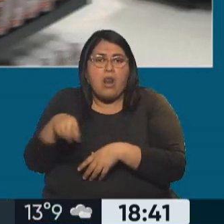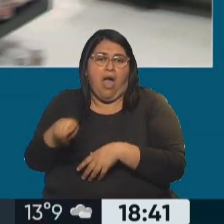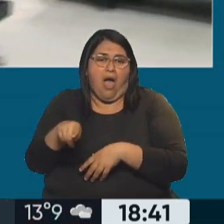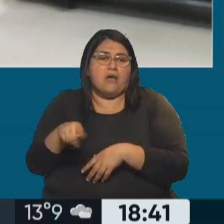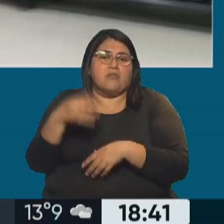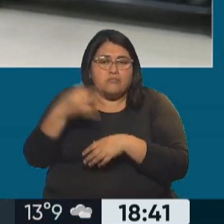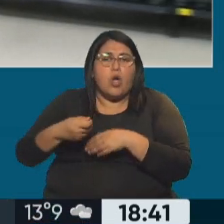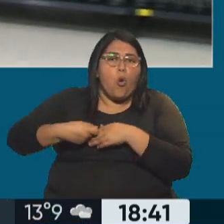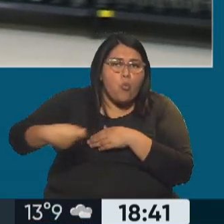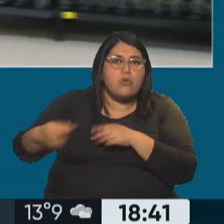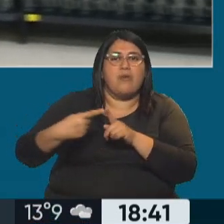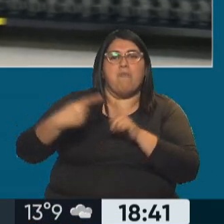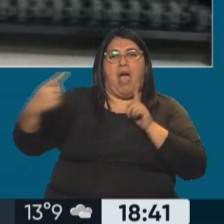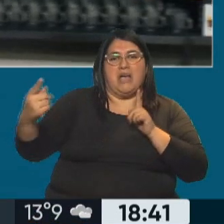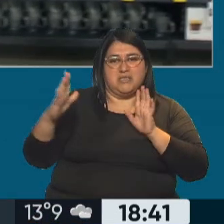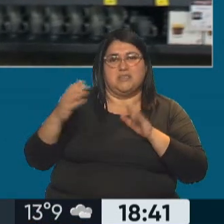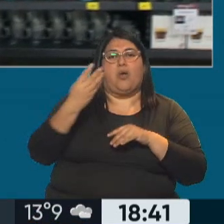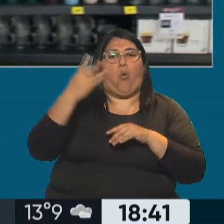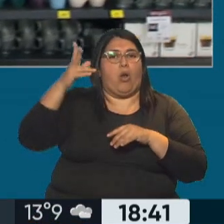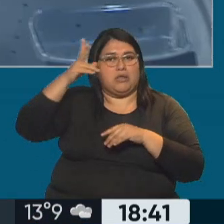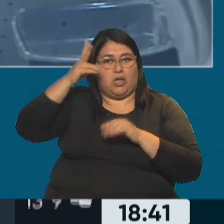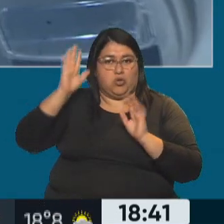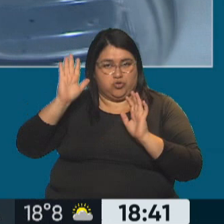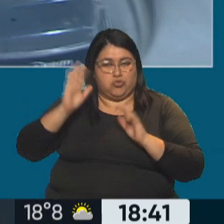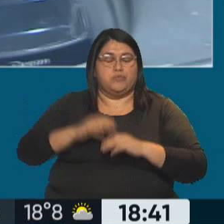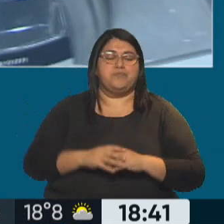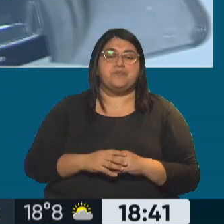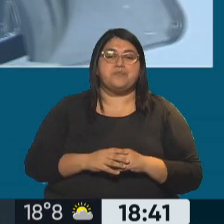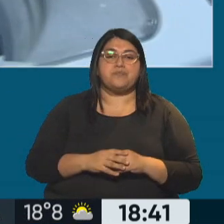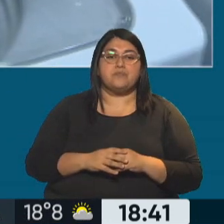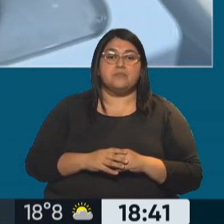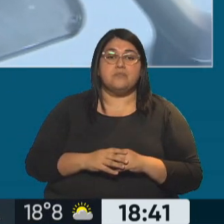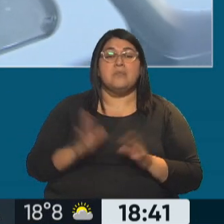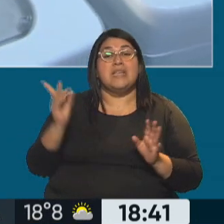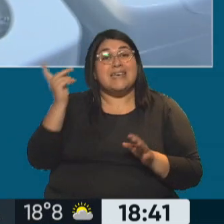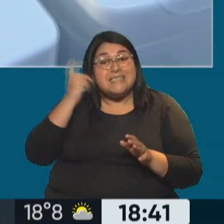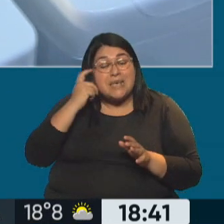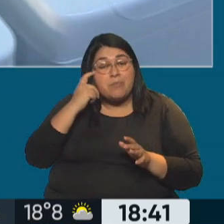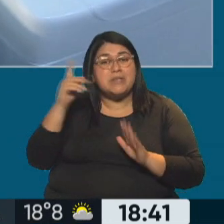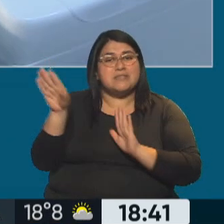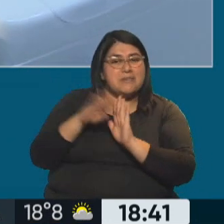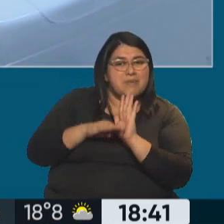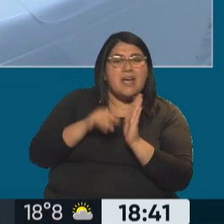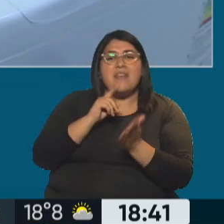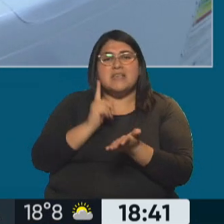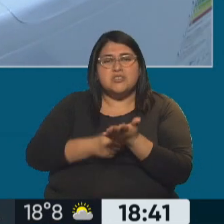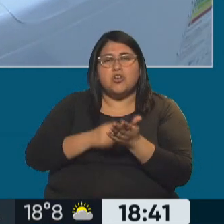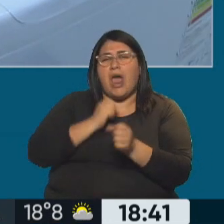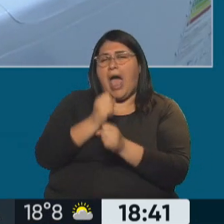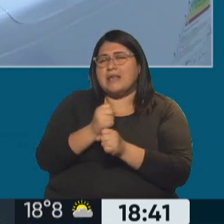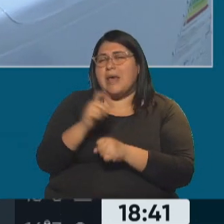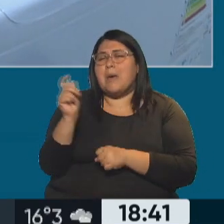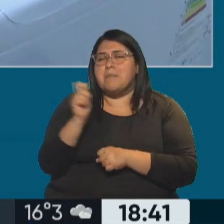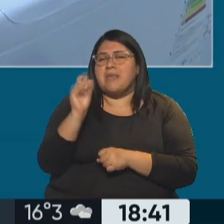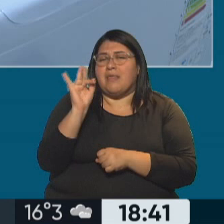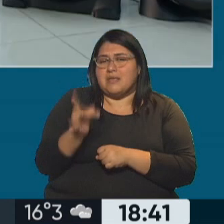apertura de cuotas un poco mayor en 48 cuotas. ¿Sí? Se piensa que la medida dure hasta el mes de diciembre, pero puede